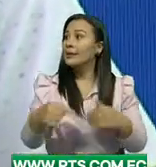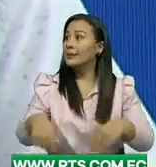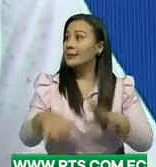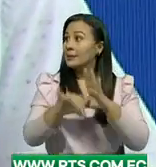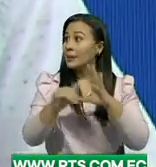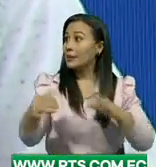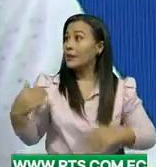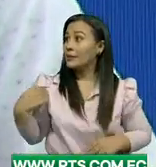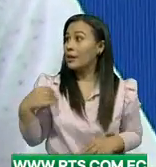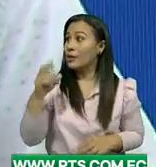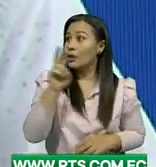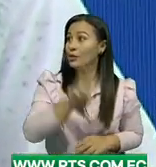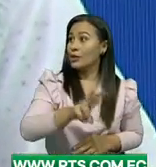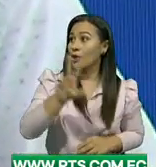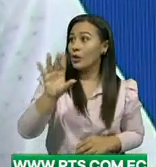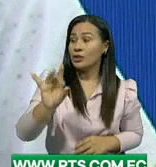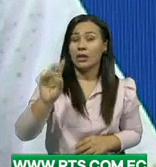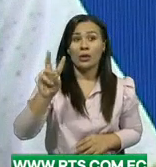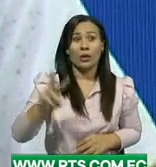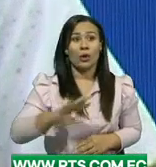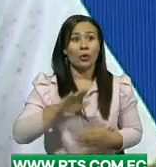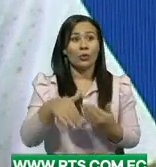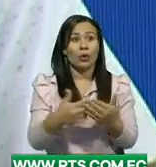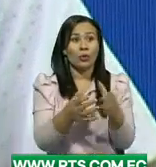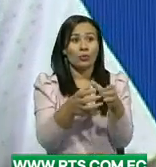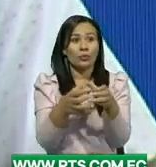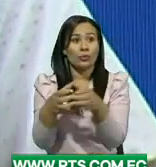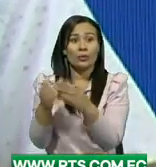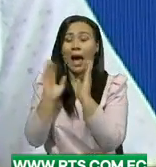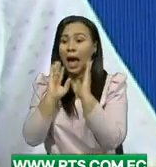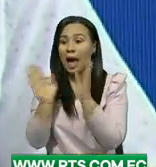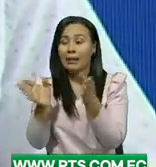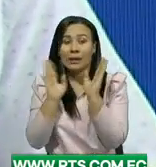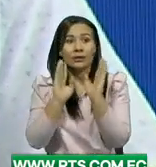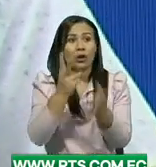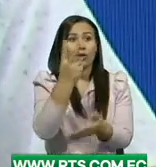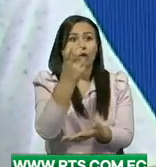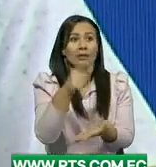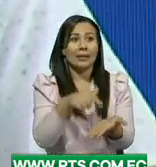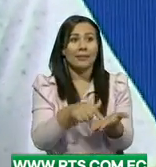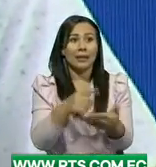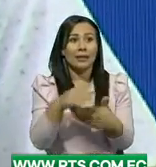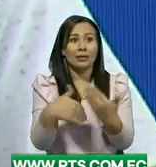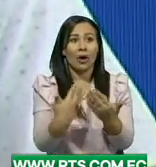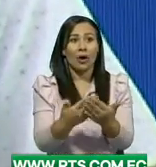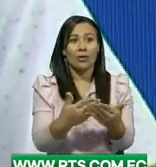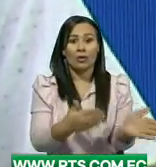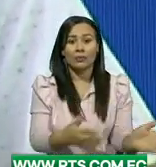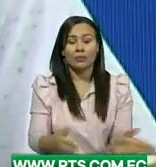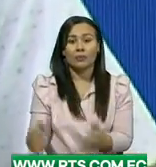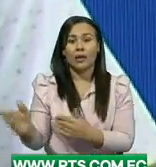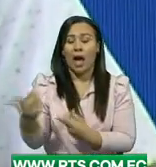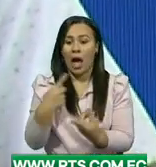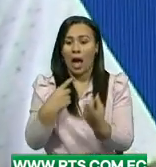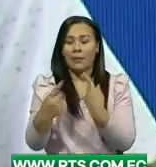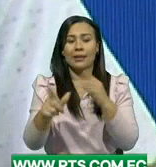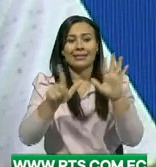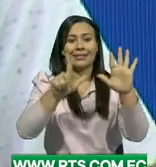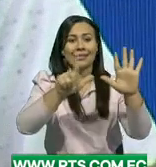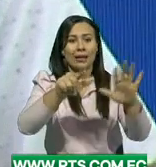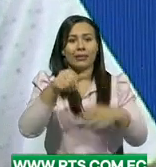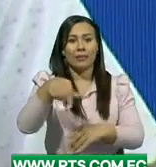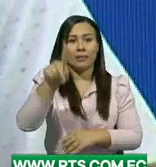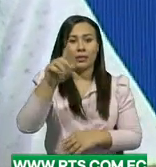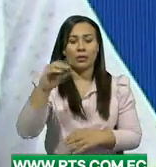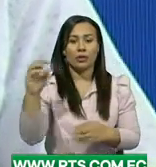tendremos 282 unidades de atención, con más de 12.000 coberturas. Esto implica una inversión de más de 7